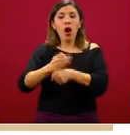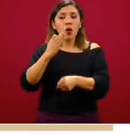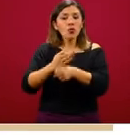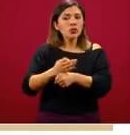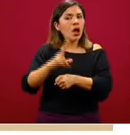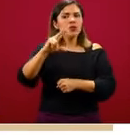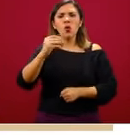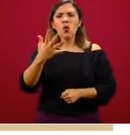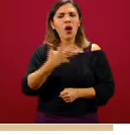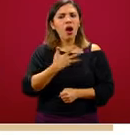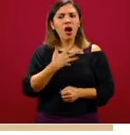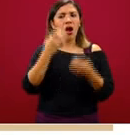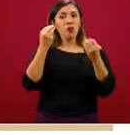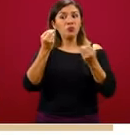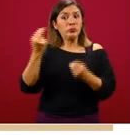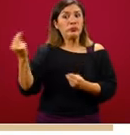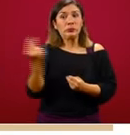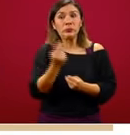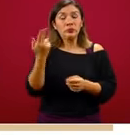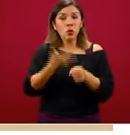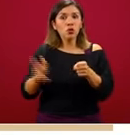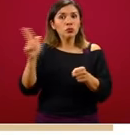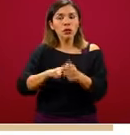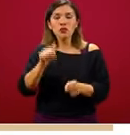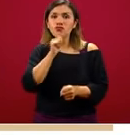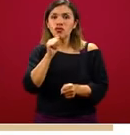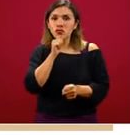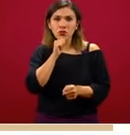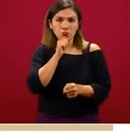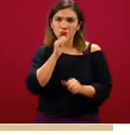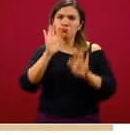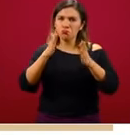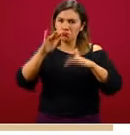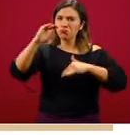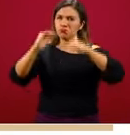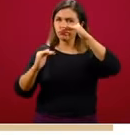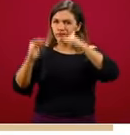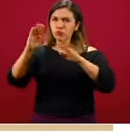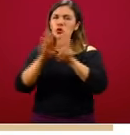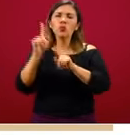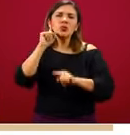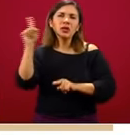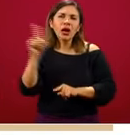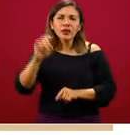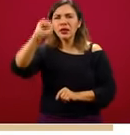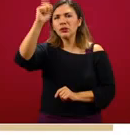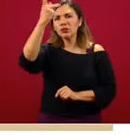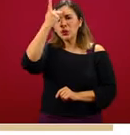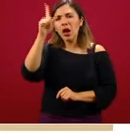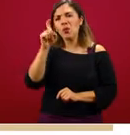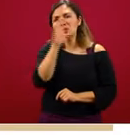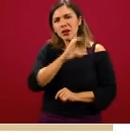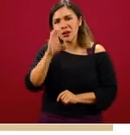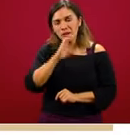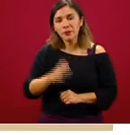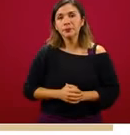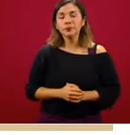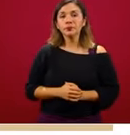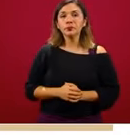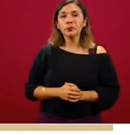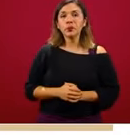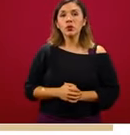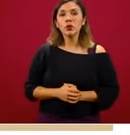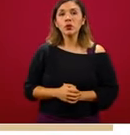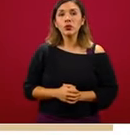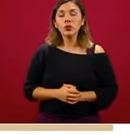están teniendo una demanda y una carga importante de esto, como Zacatecas, San Luis Potosí y Aguascalientes. Si vemos en la